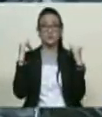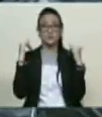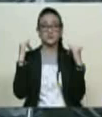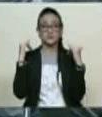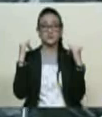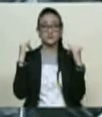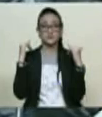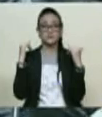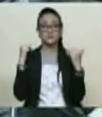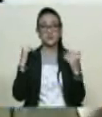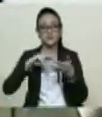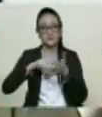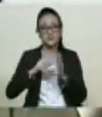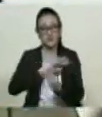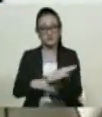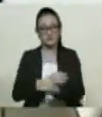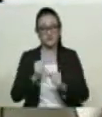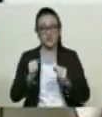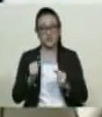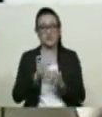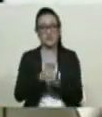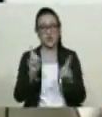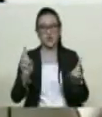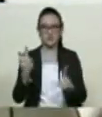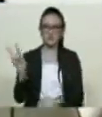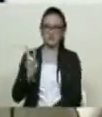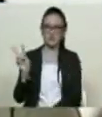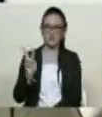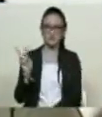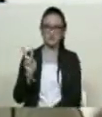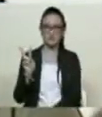porque eso fortalece la democracia venezolana,